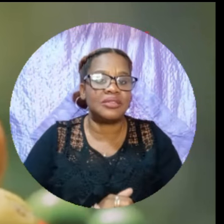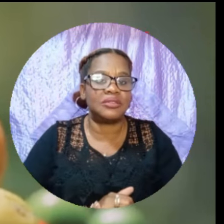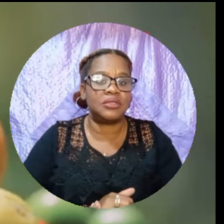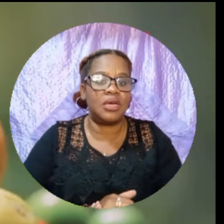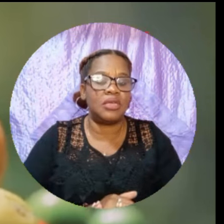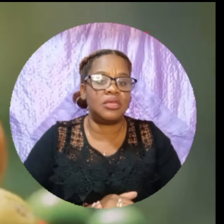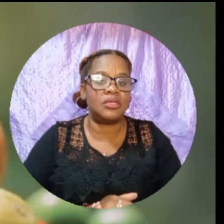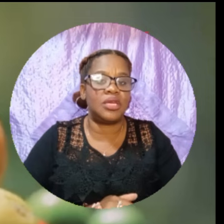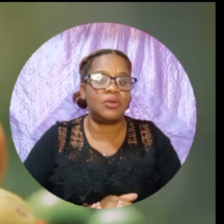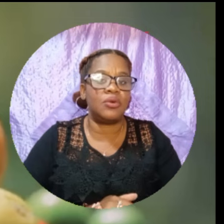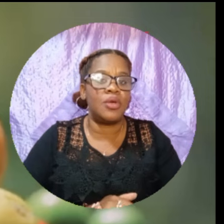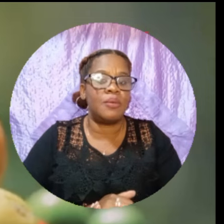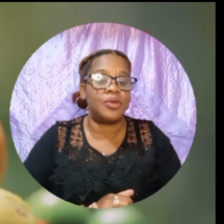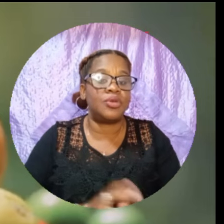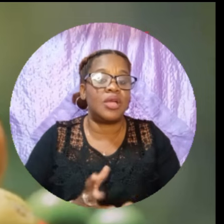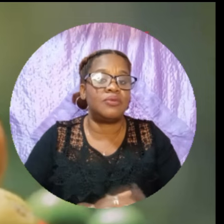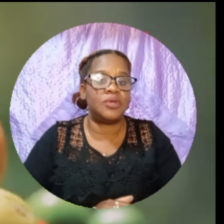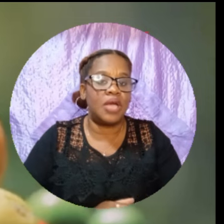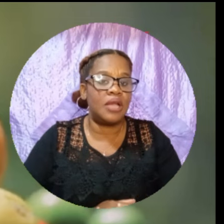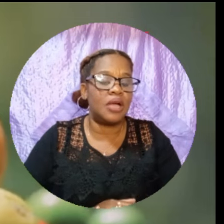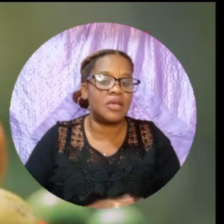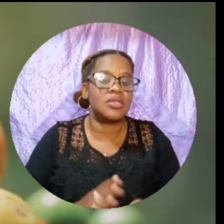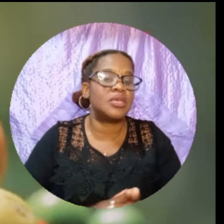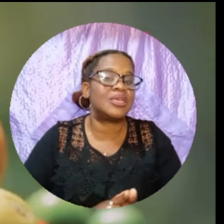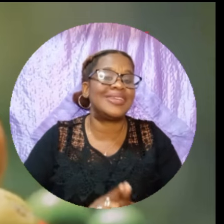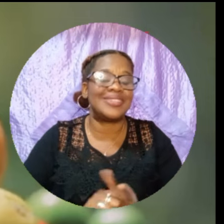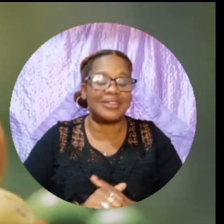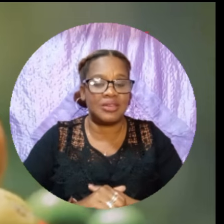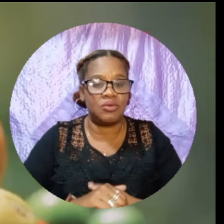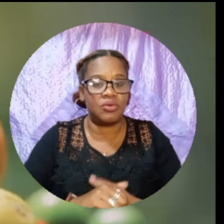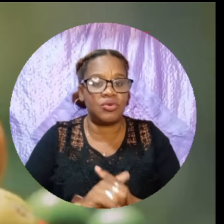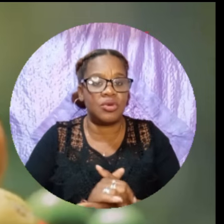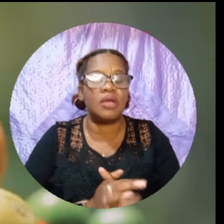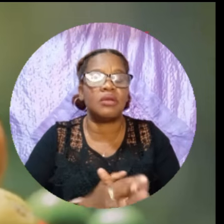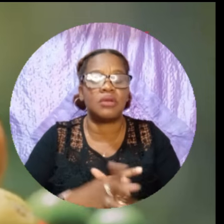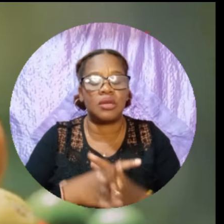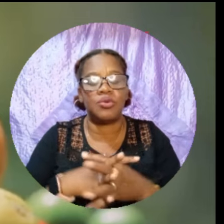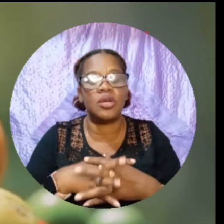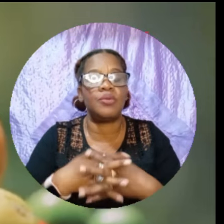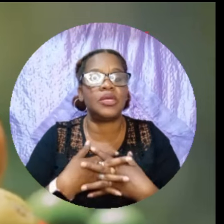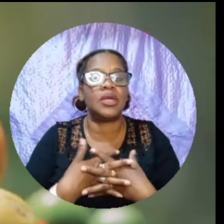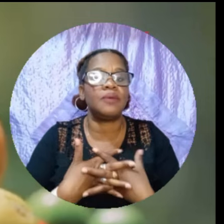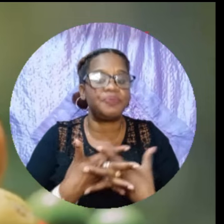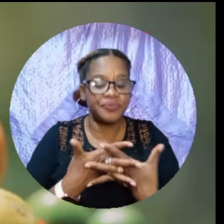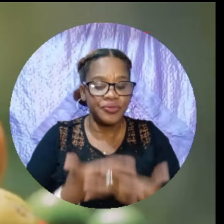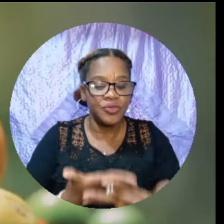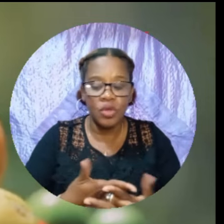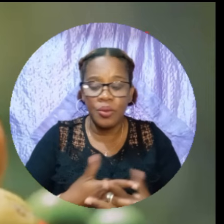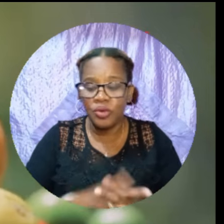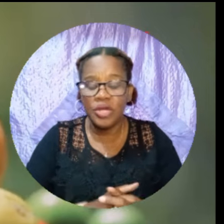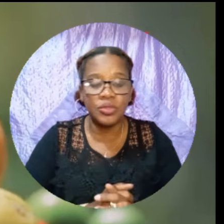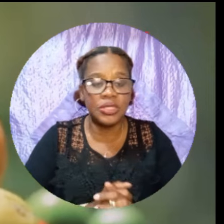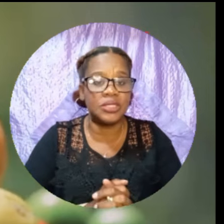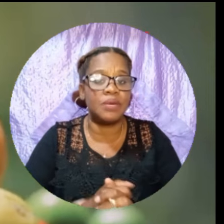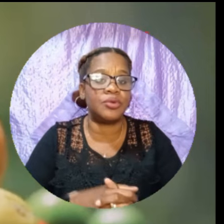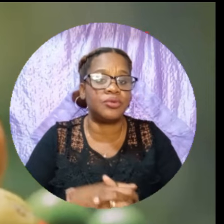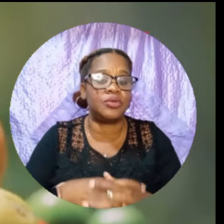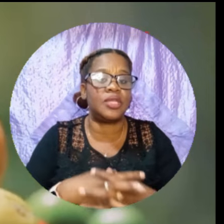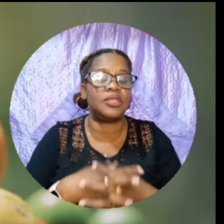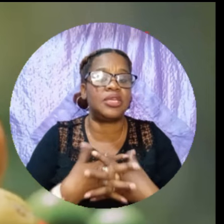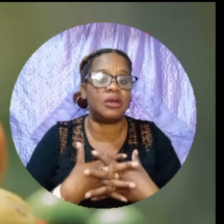grandes cantidades de dinero, pero que al final hace que se reconozca la República Dominicana como una